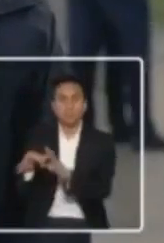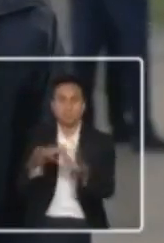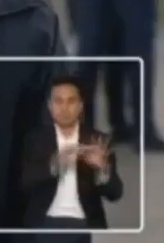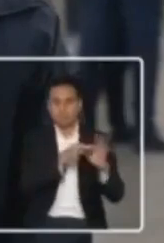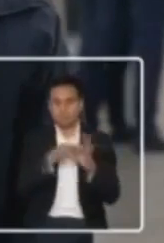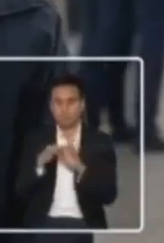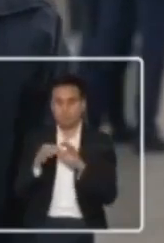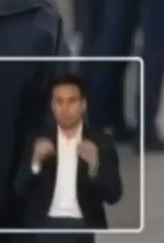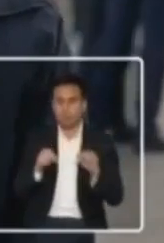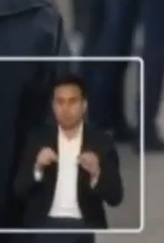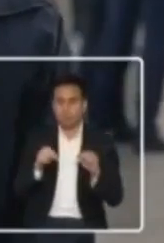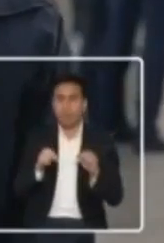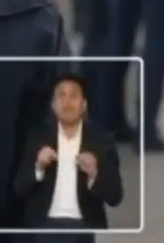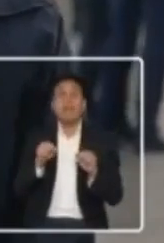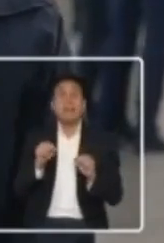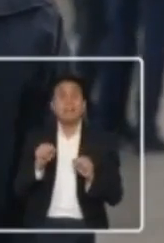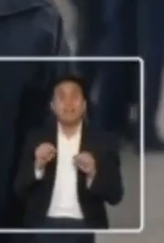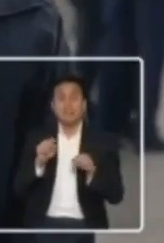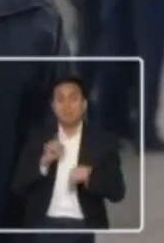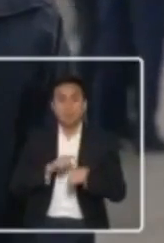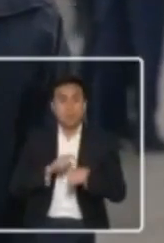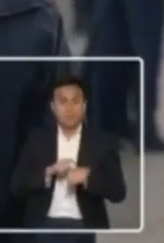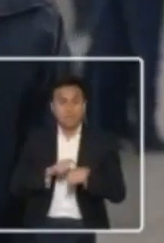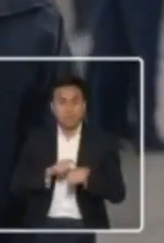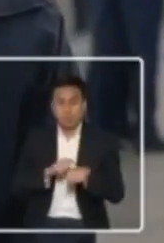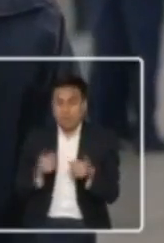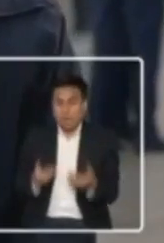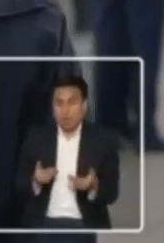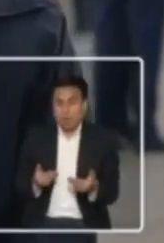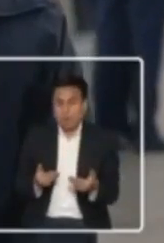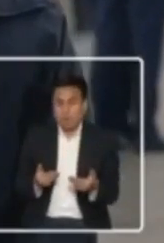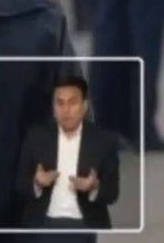unidos. Este no es un momento en que podemos